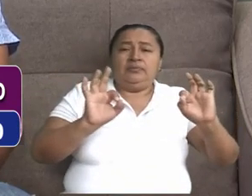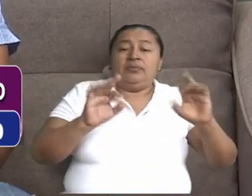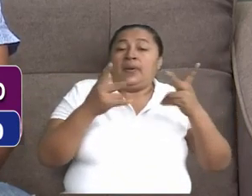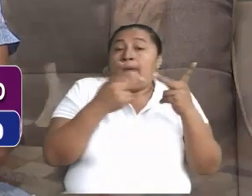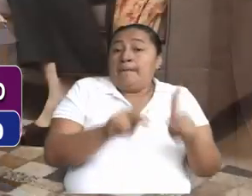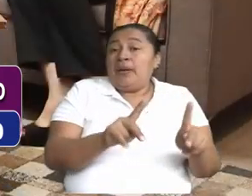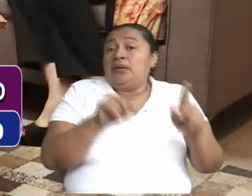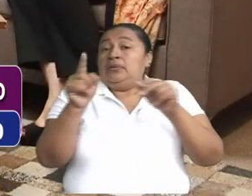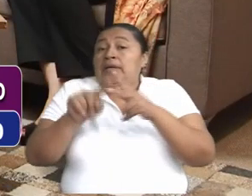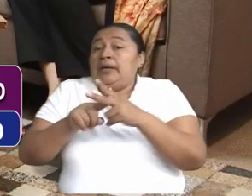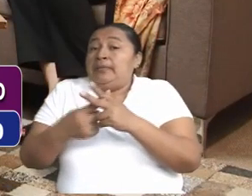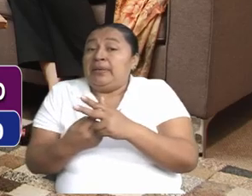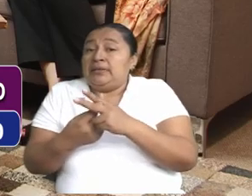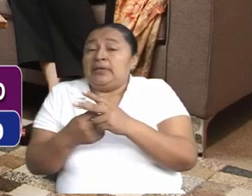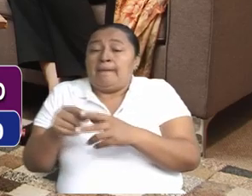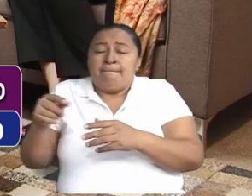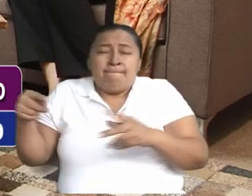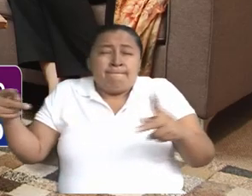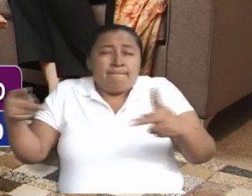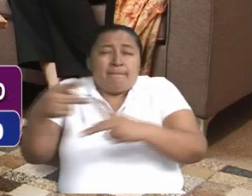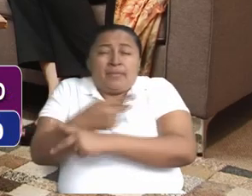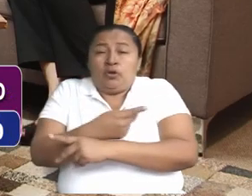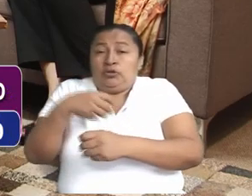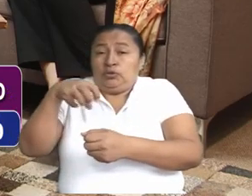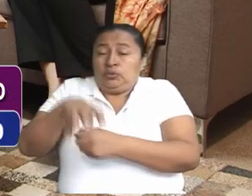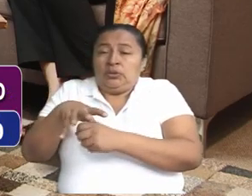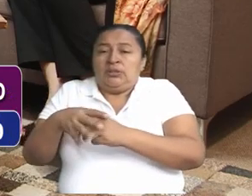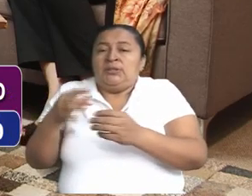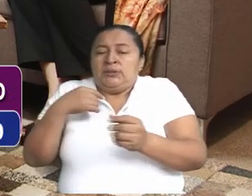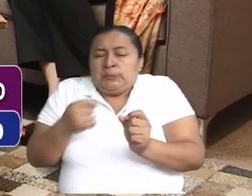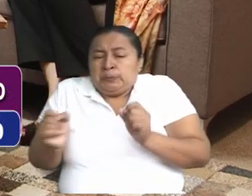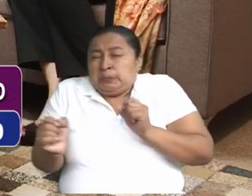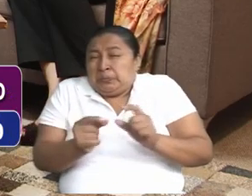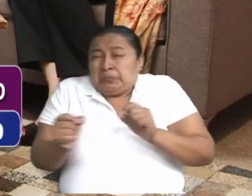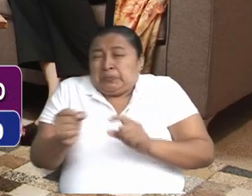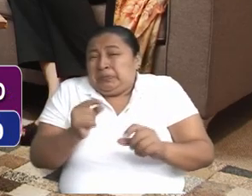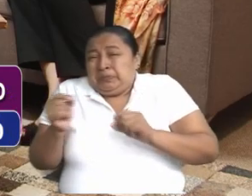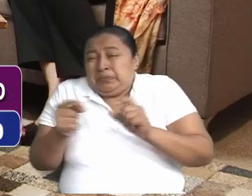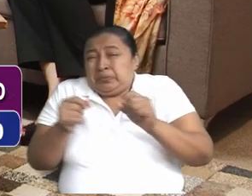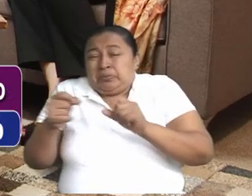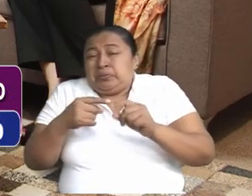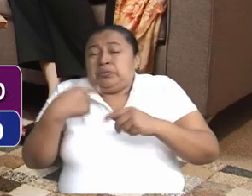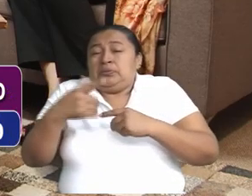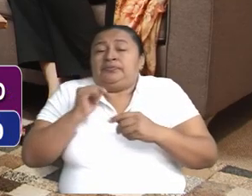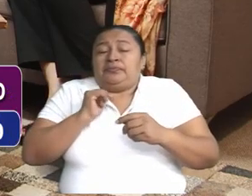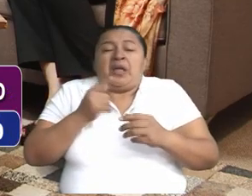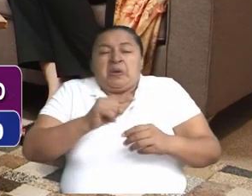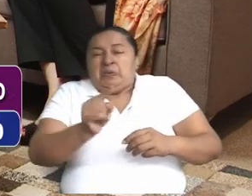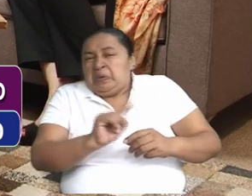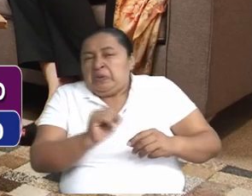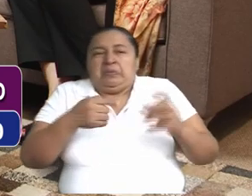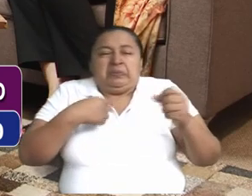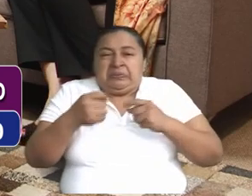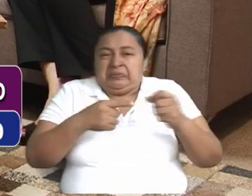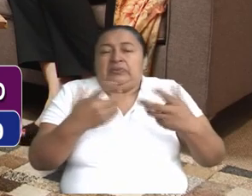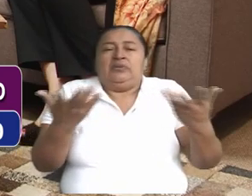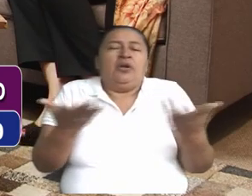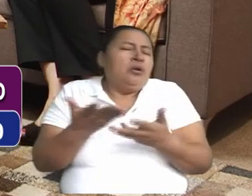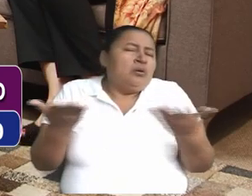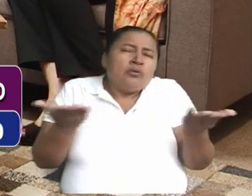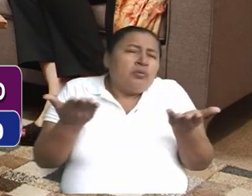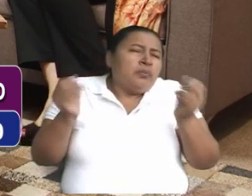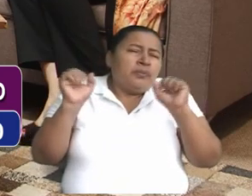también empiezan las fuerzas ultrarradicales a tratar de disuadir sus políticas que establece. ¿Cómo podemos entender